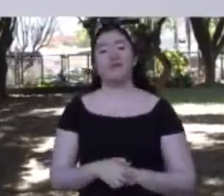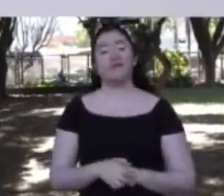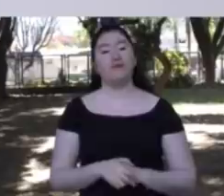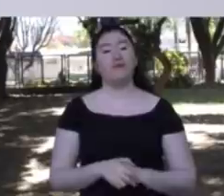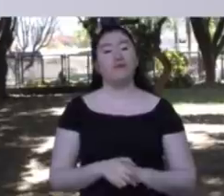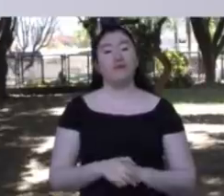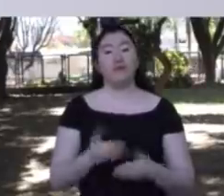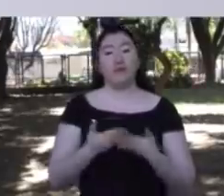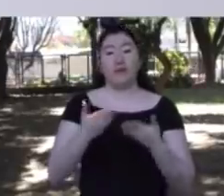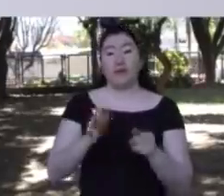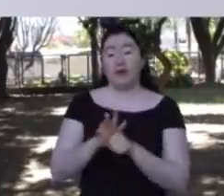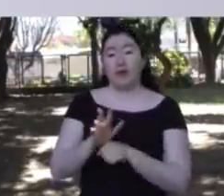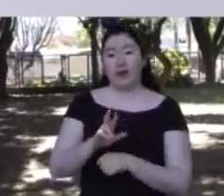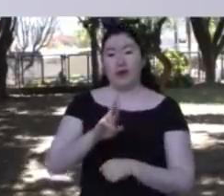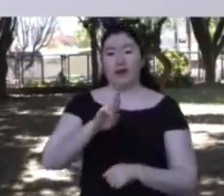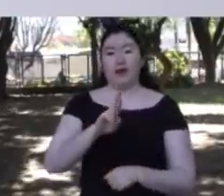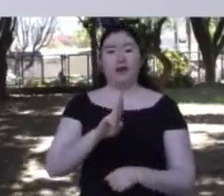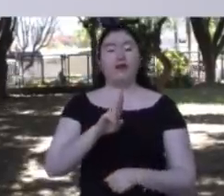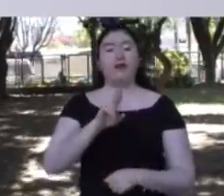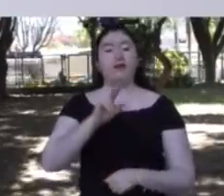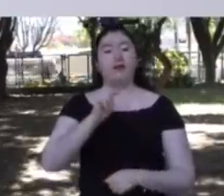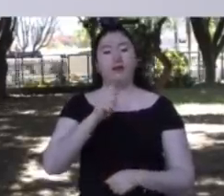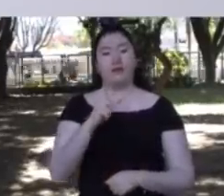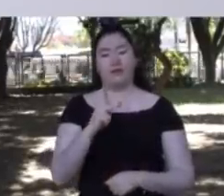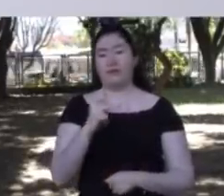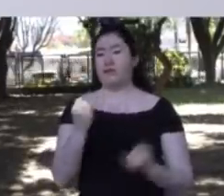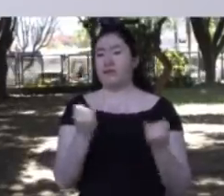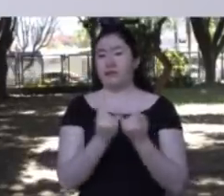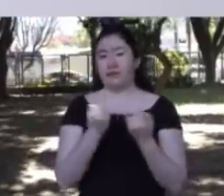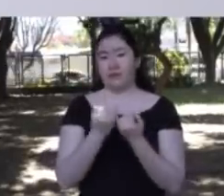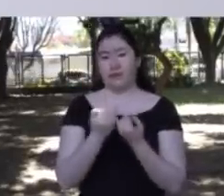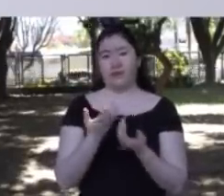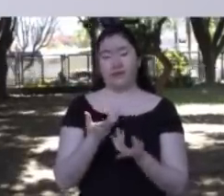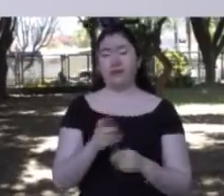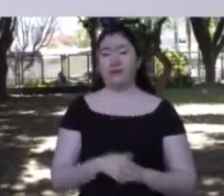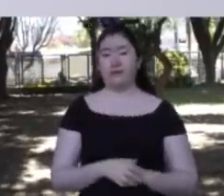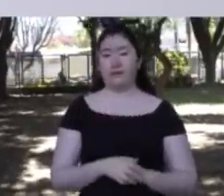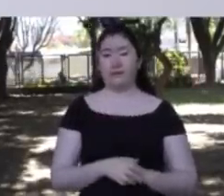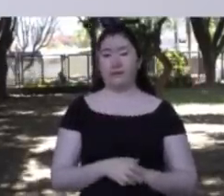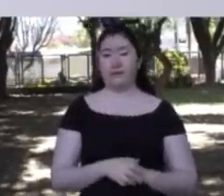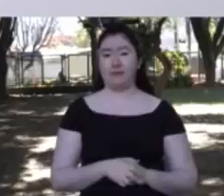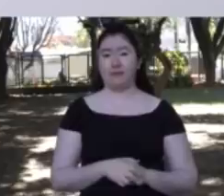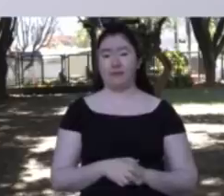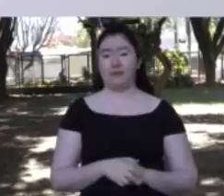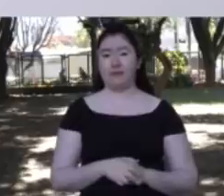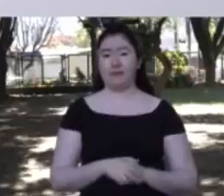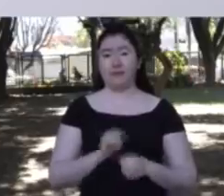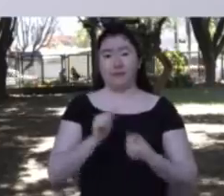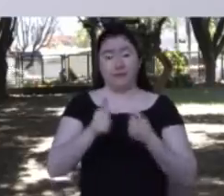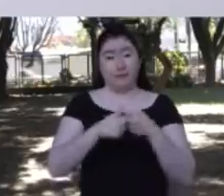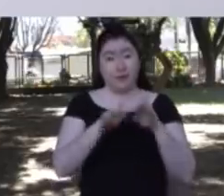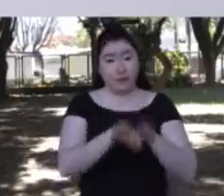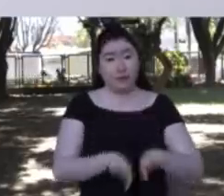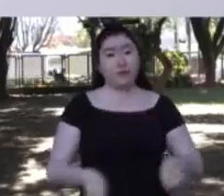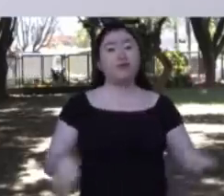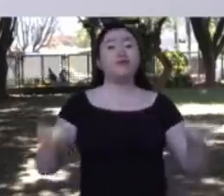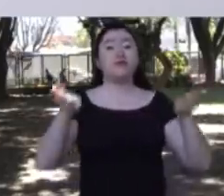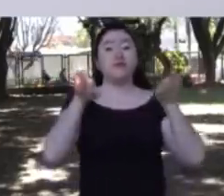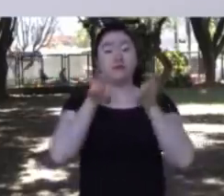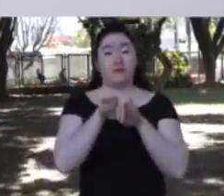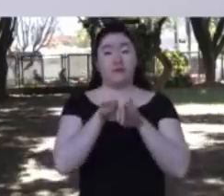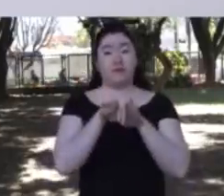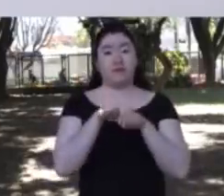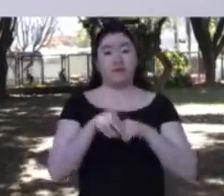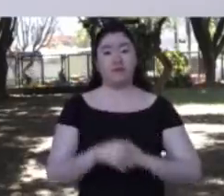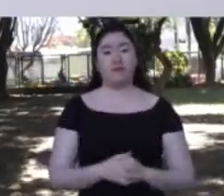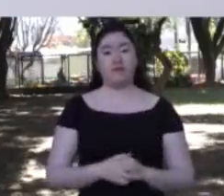de pasajeros, de RTP, con sus 800 autobuses, y también una de las más importantes, que se